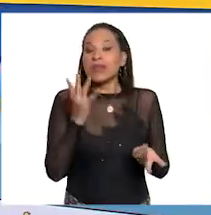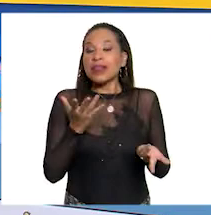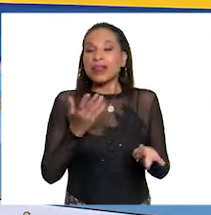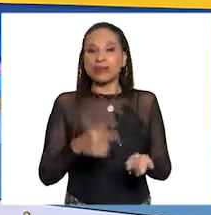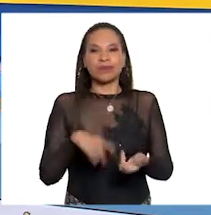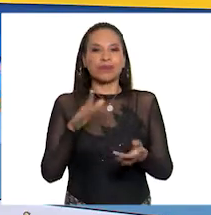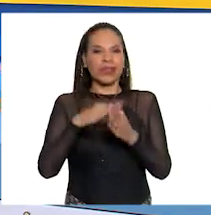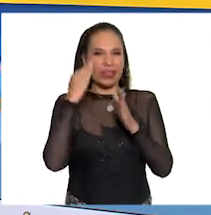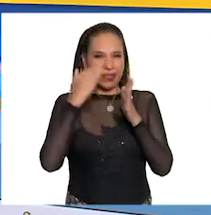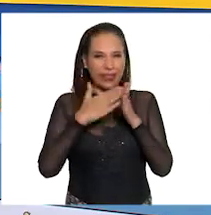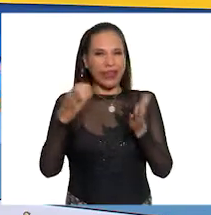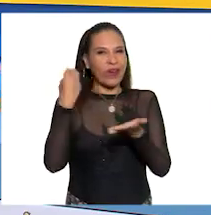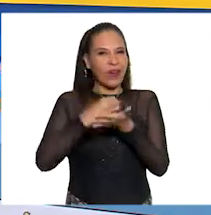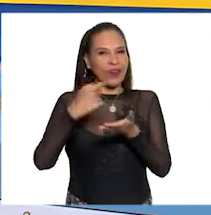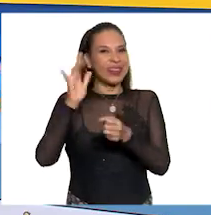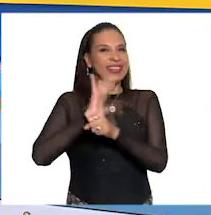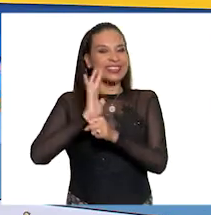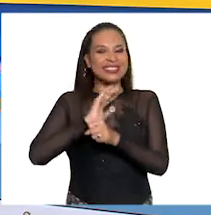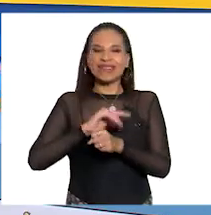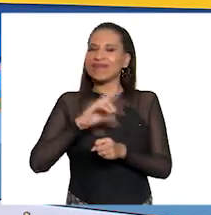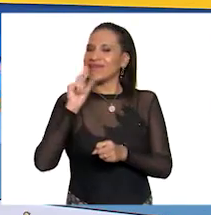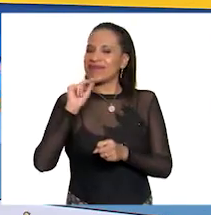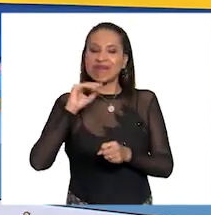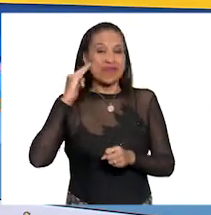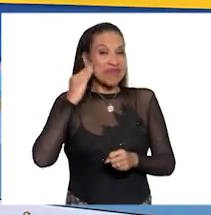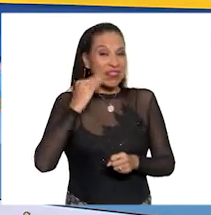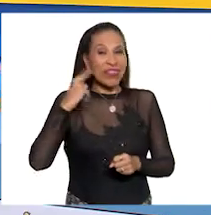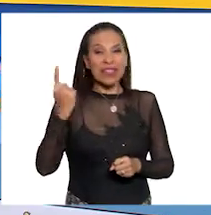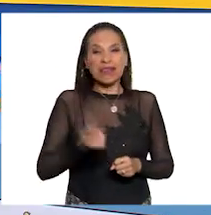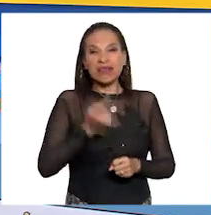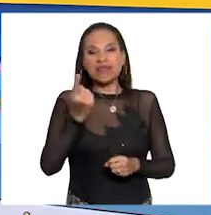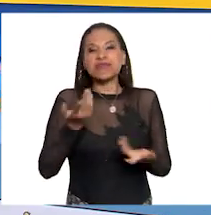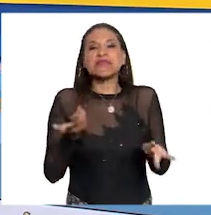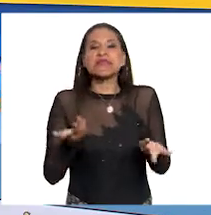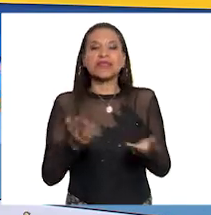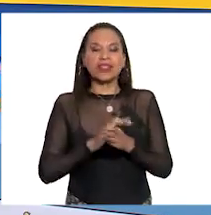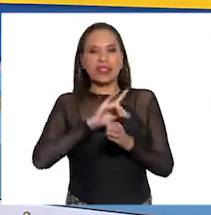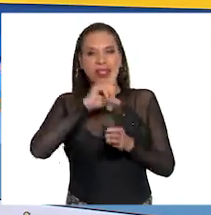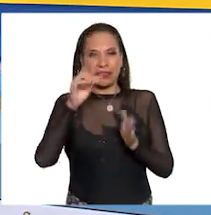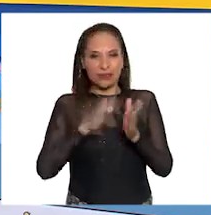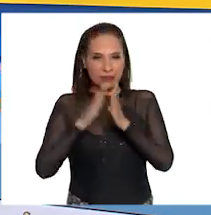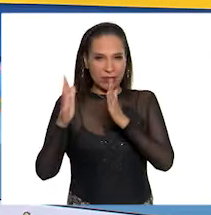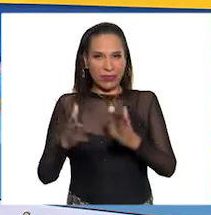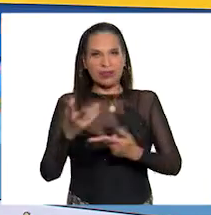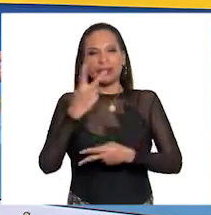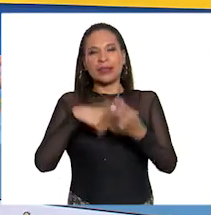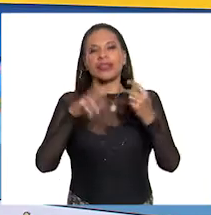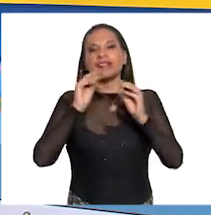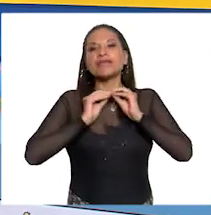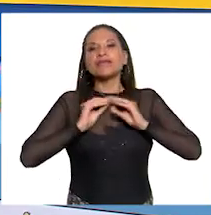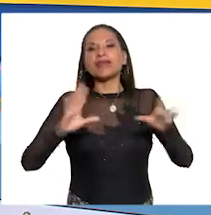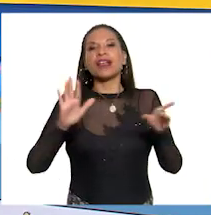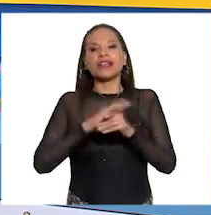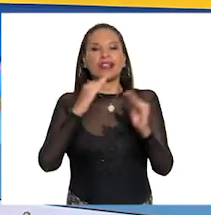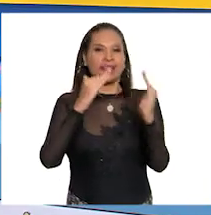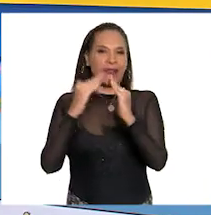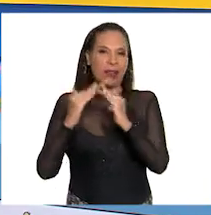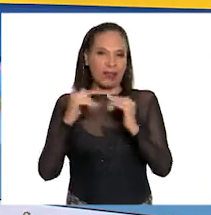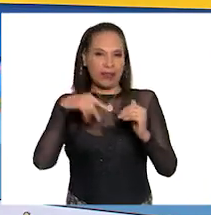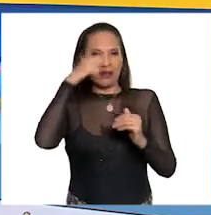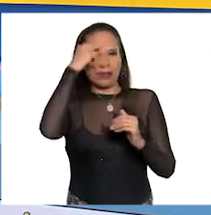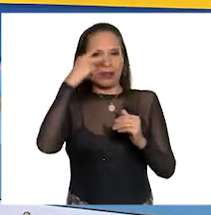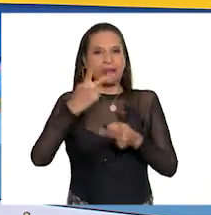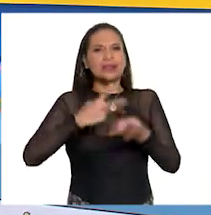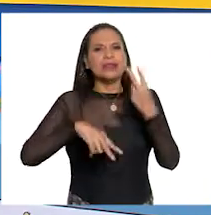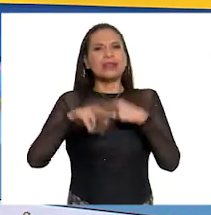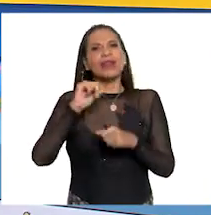la época de oro del cine mexicano no fue eterna, Pues la posterior masificación de la televisión en los hogares mexicanos